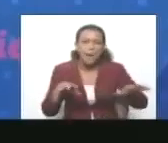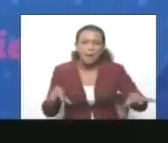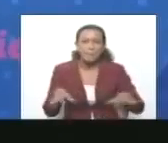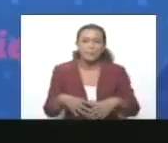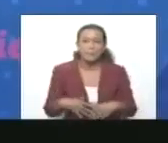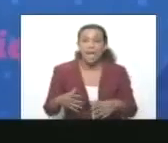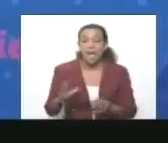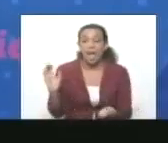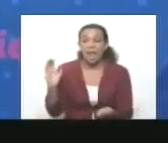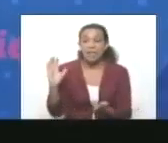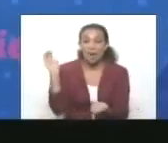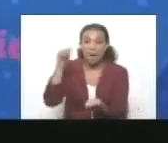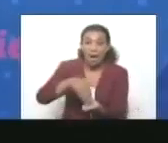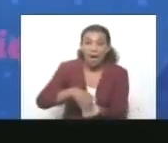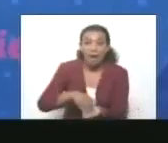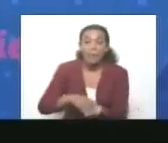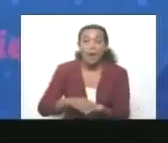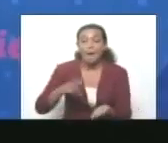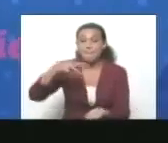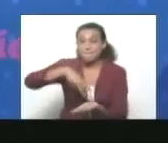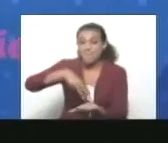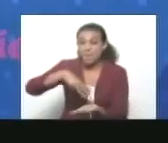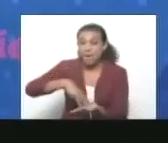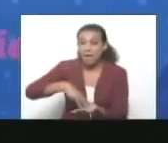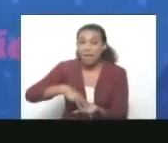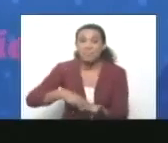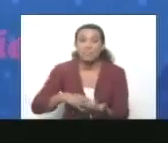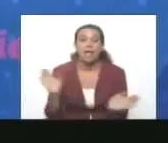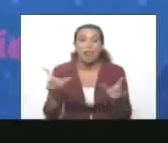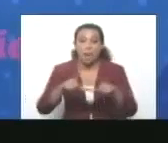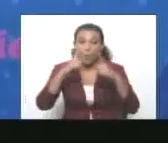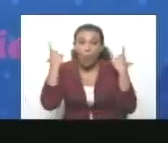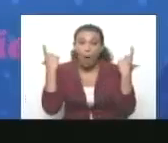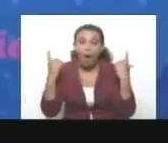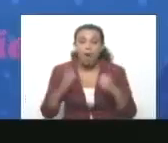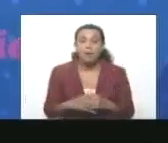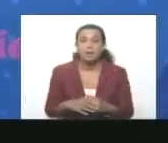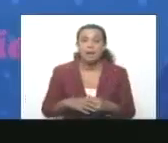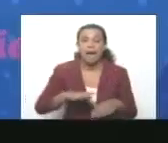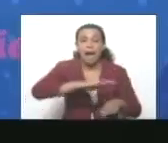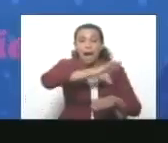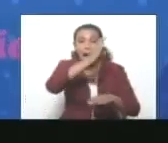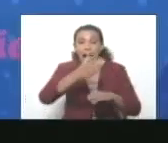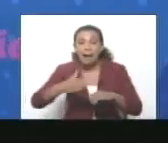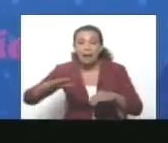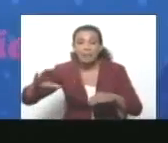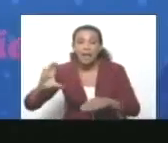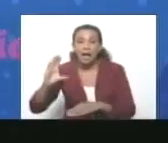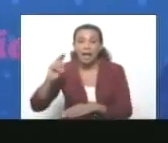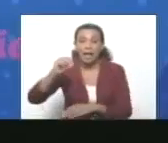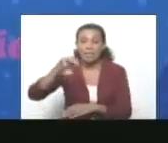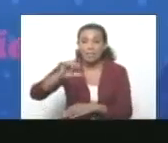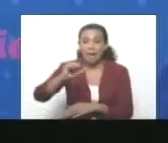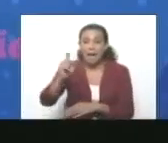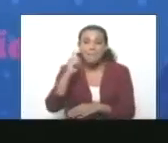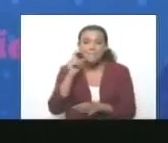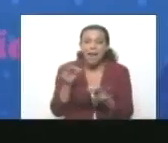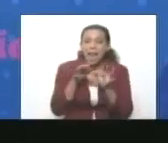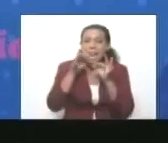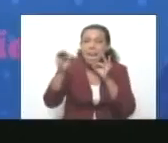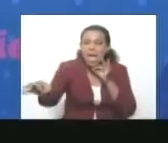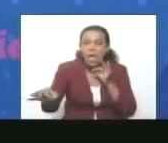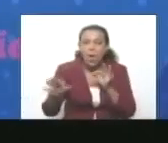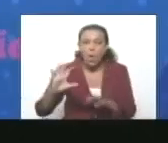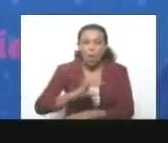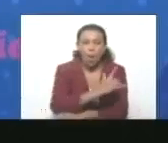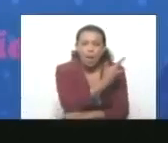Estado Aragua, a Estado Miranda, estuvieron en Estado La Guaira, fueron a Canaima a conocer nuestro núcleo Pemón, allá